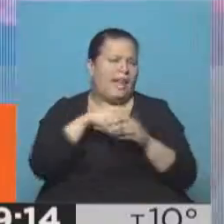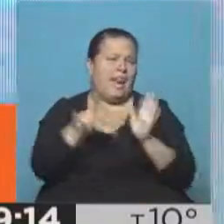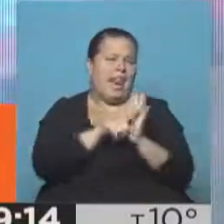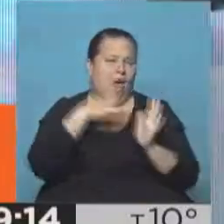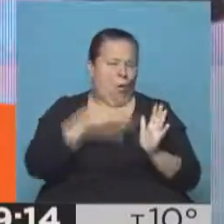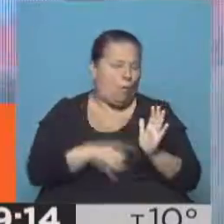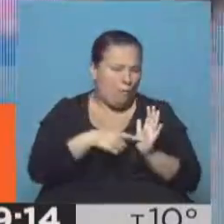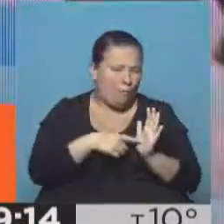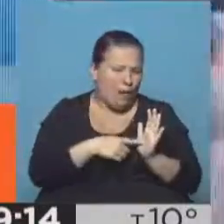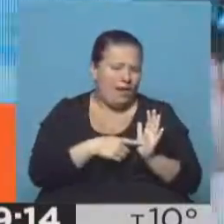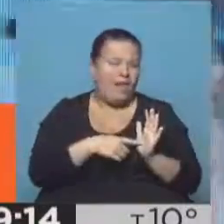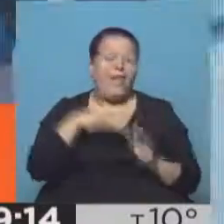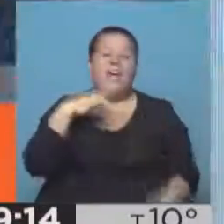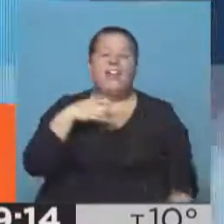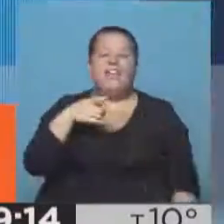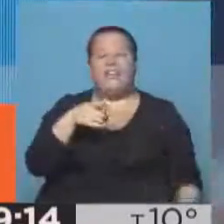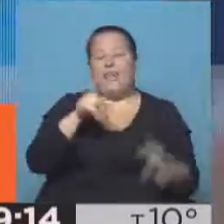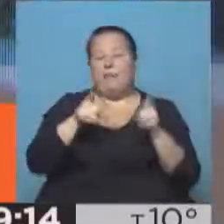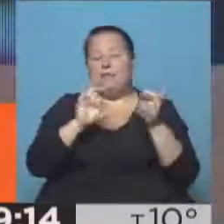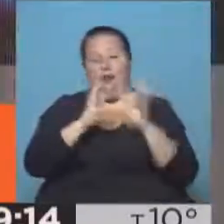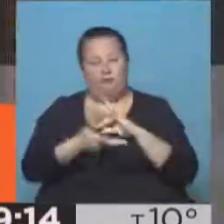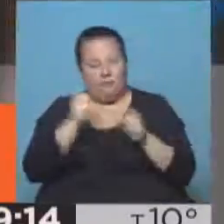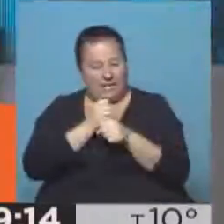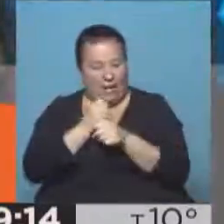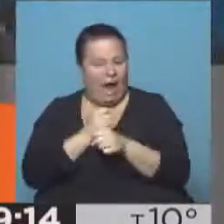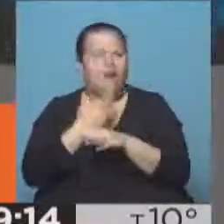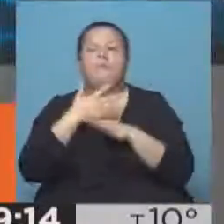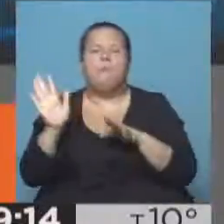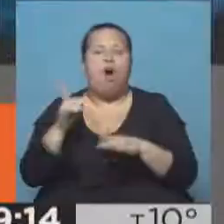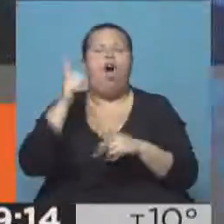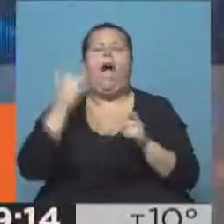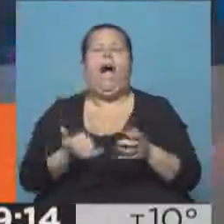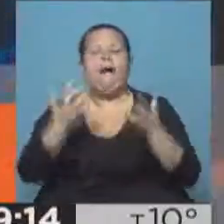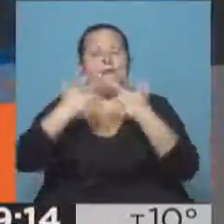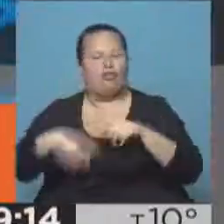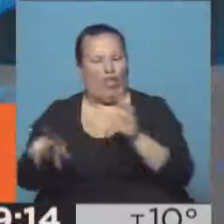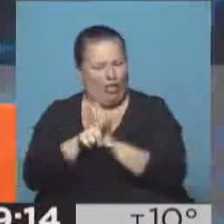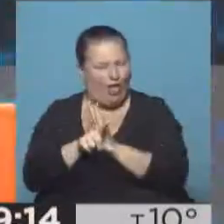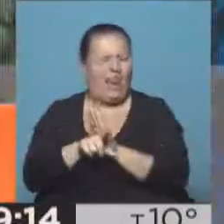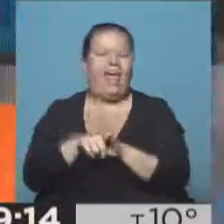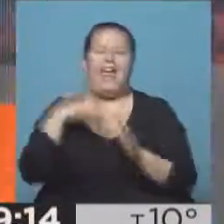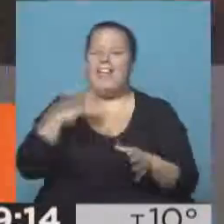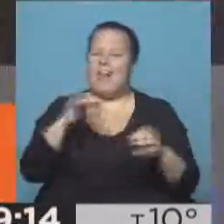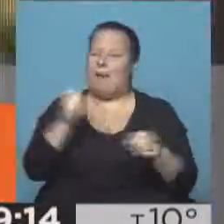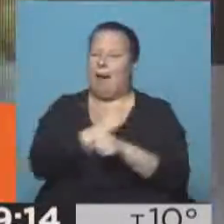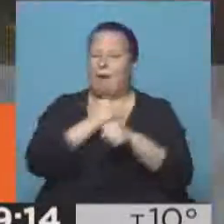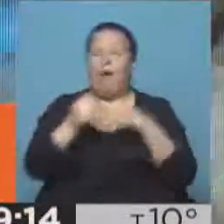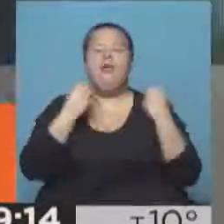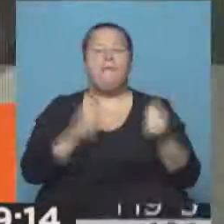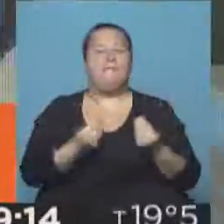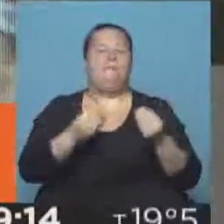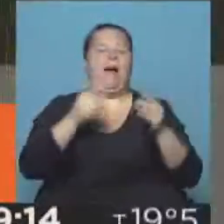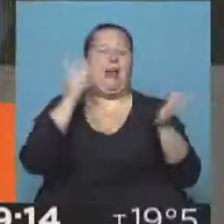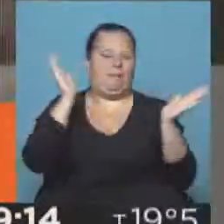Constitución, ¿no?, tomen la misma tesitura. Más allá de que hay proyectos de ley que deberían sancionarse para que